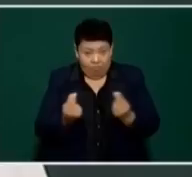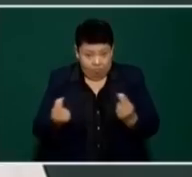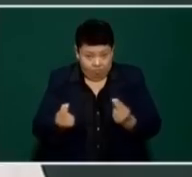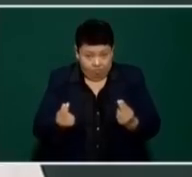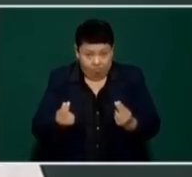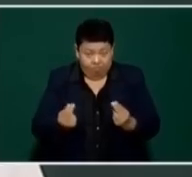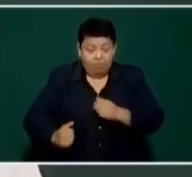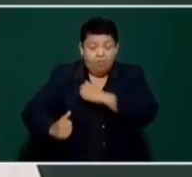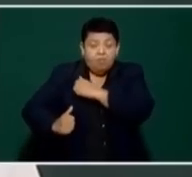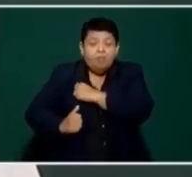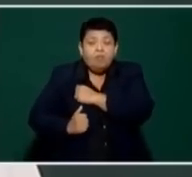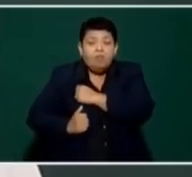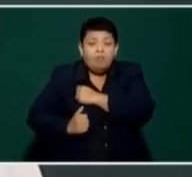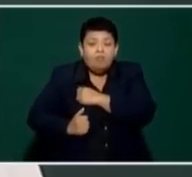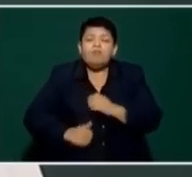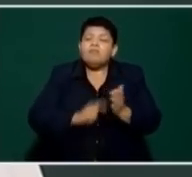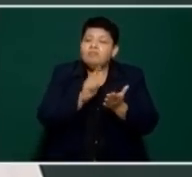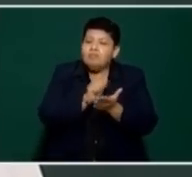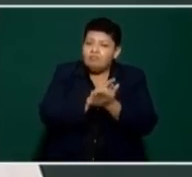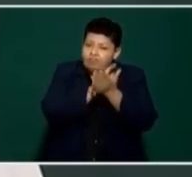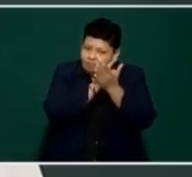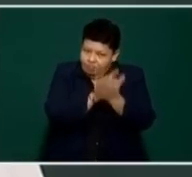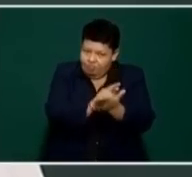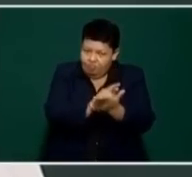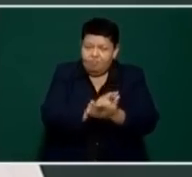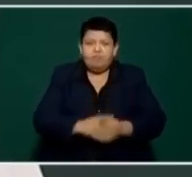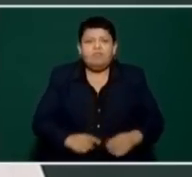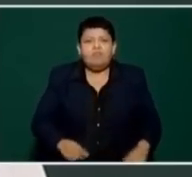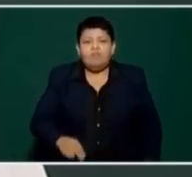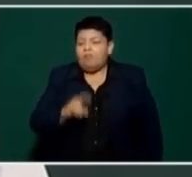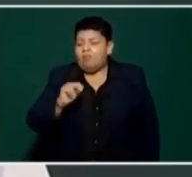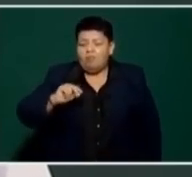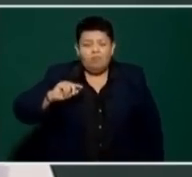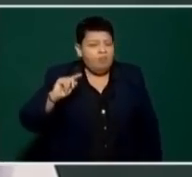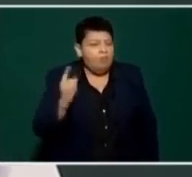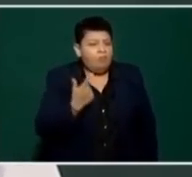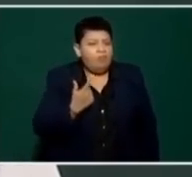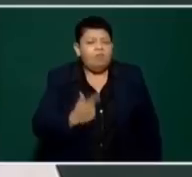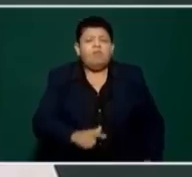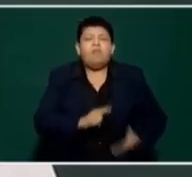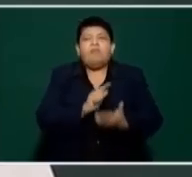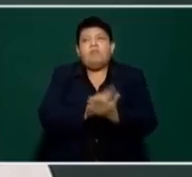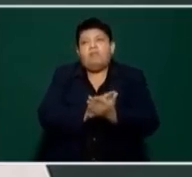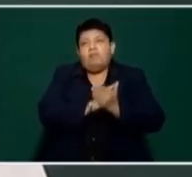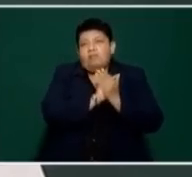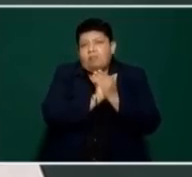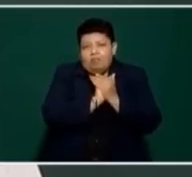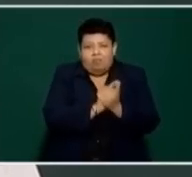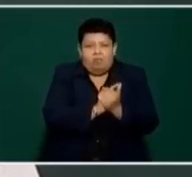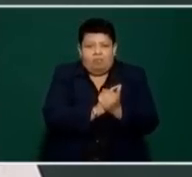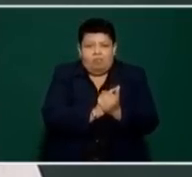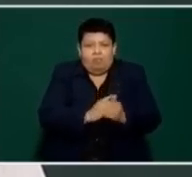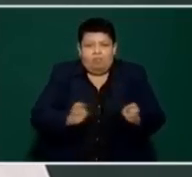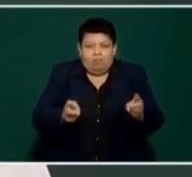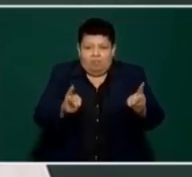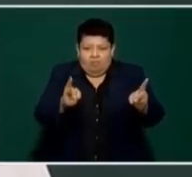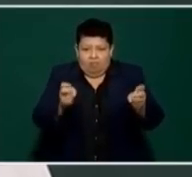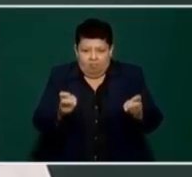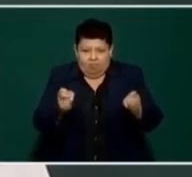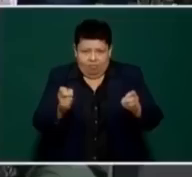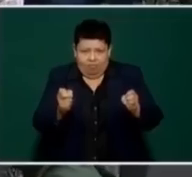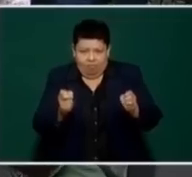es delito grave. No era delito grave el robo de